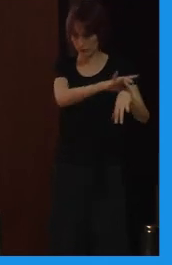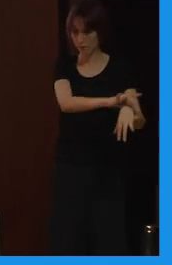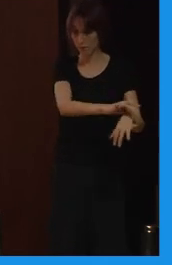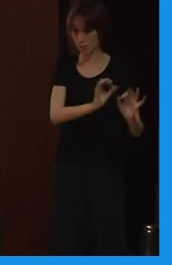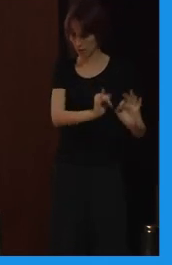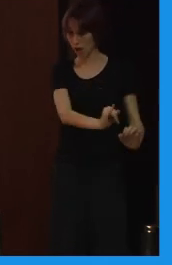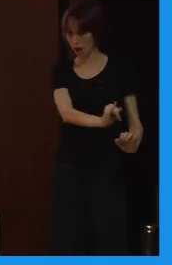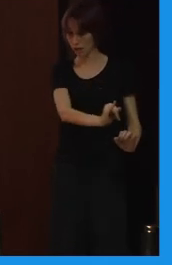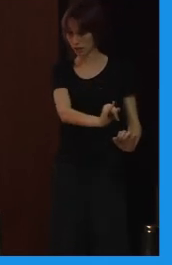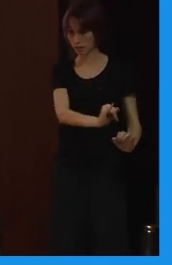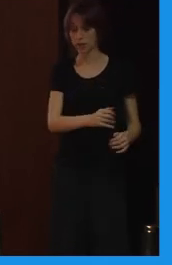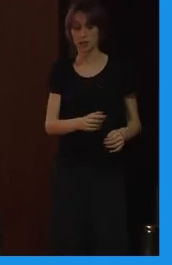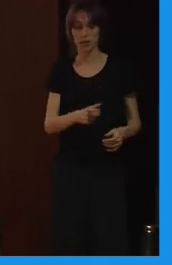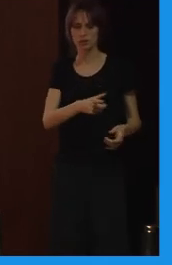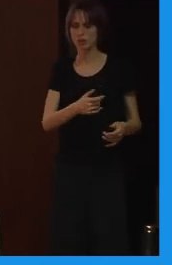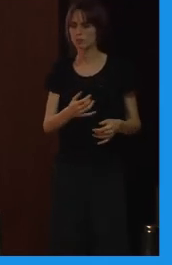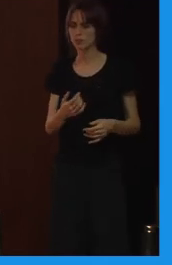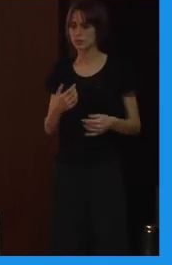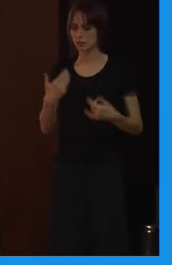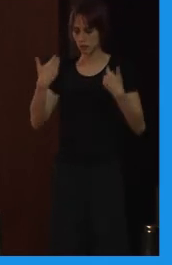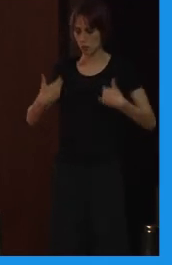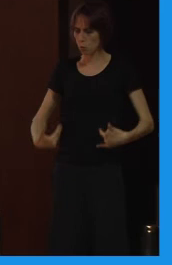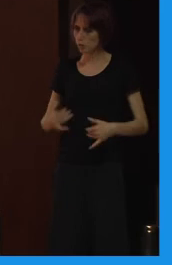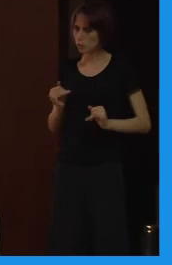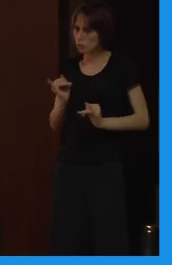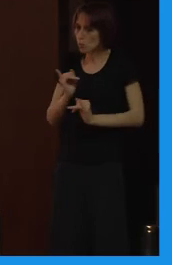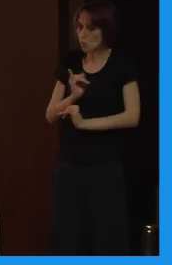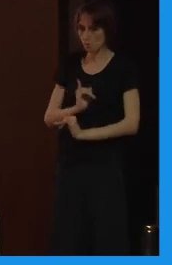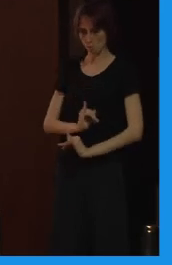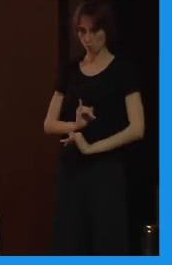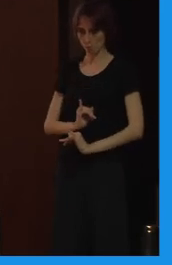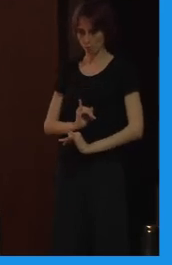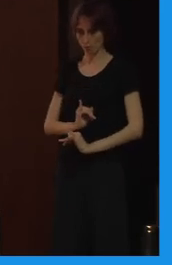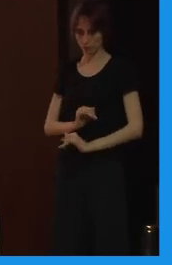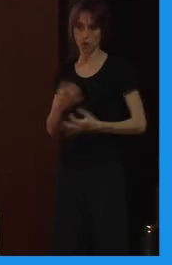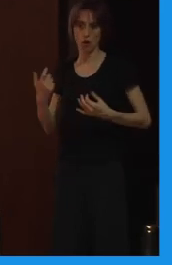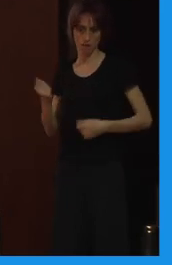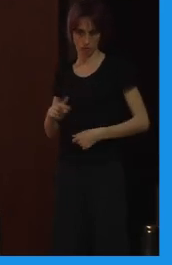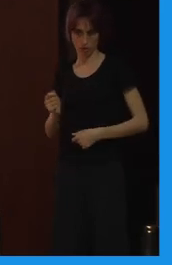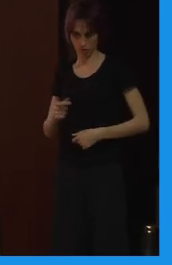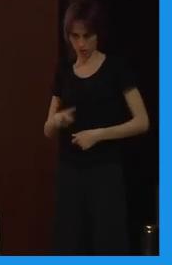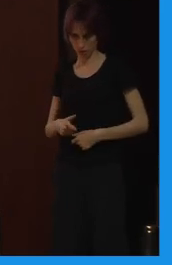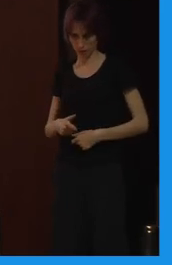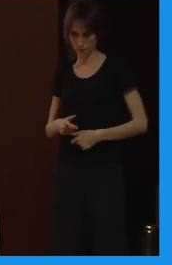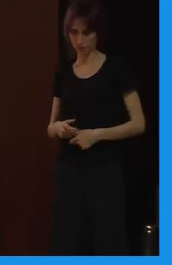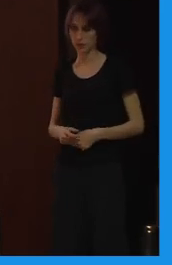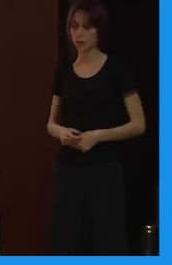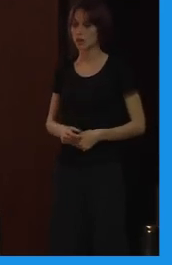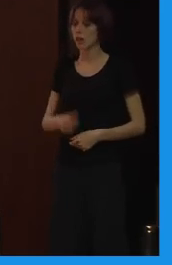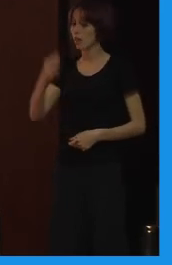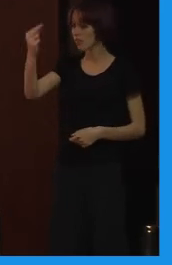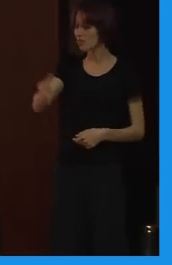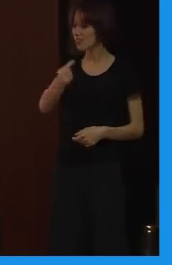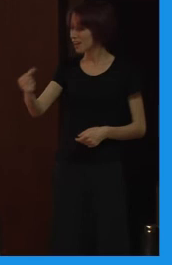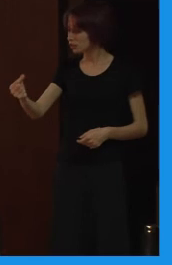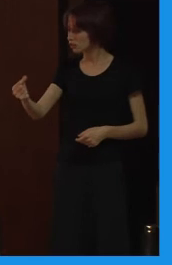obesas. Rara, pero sencilla de diagnosticar, porque el déficit se ve muy fácil, pero ya os digo, también es muy